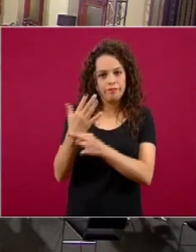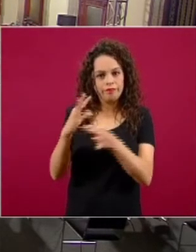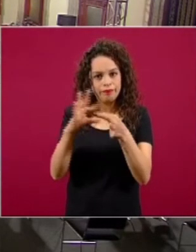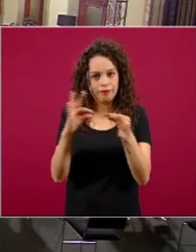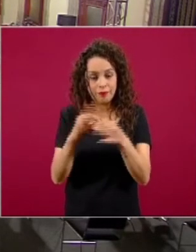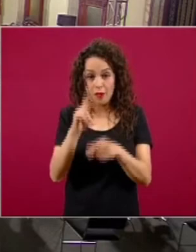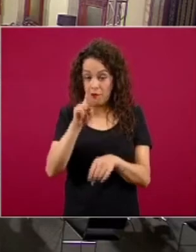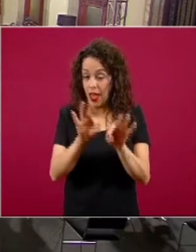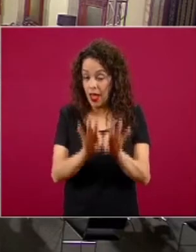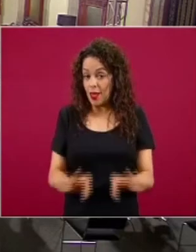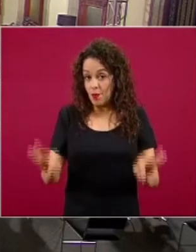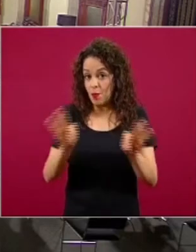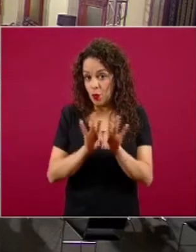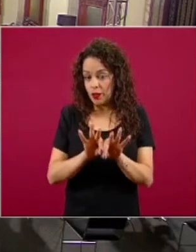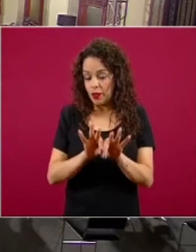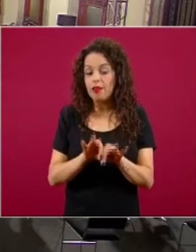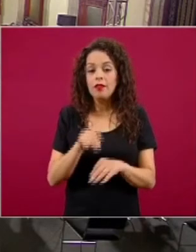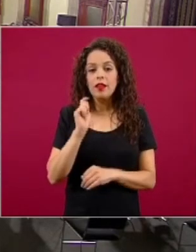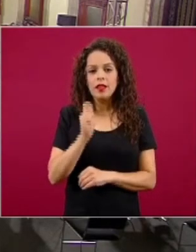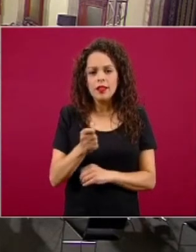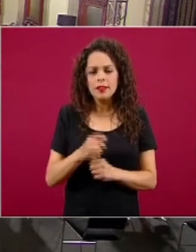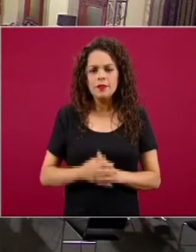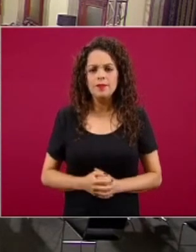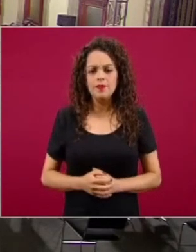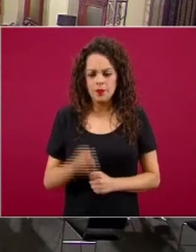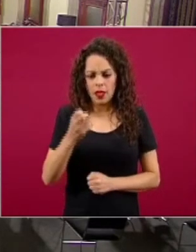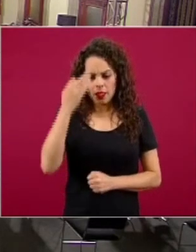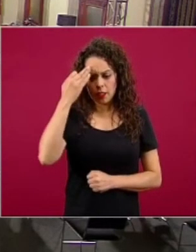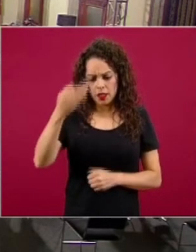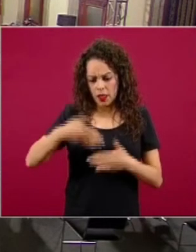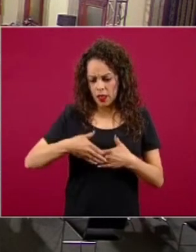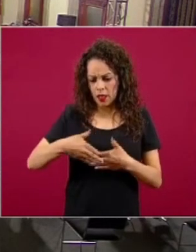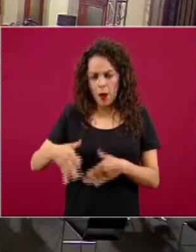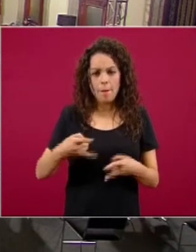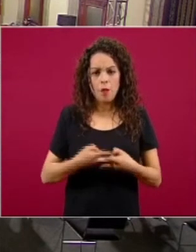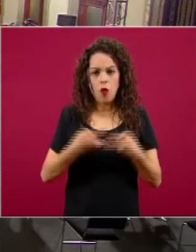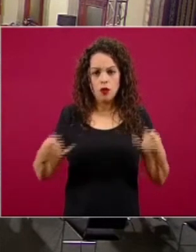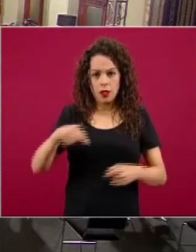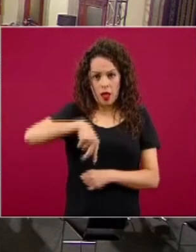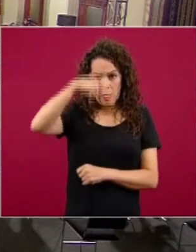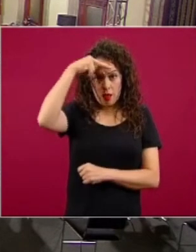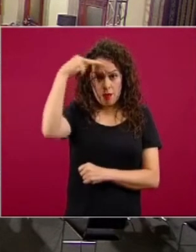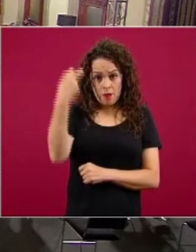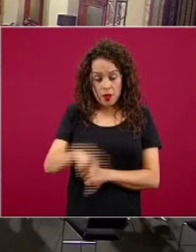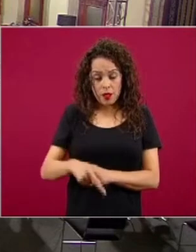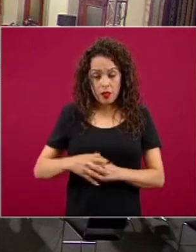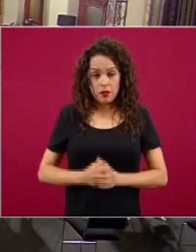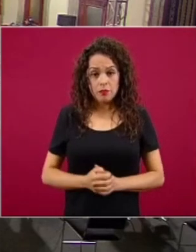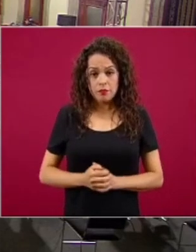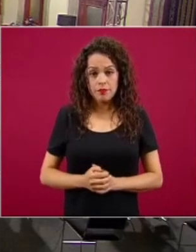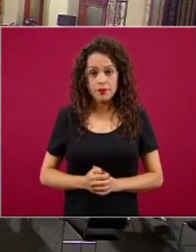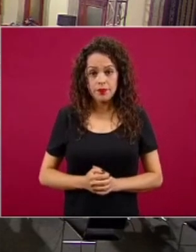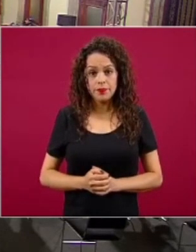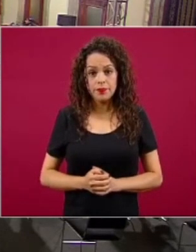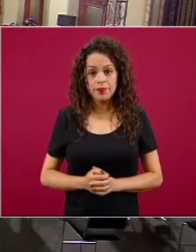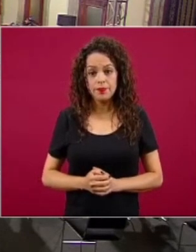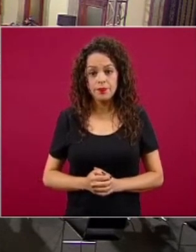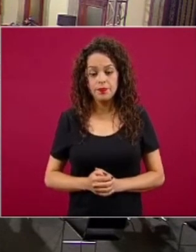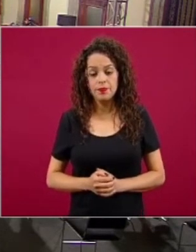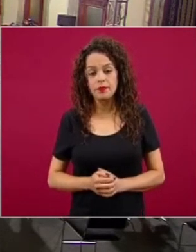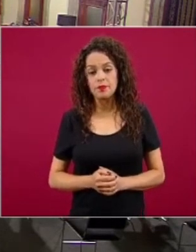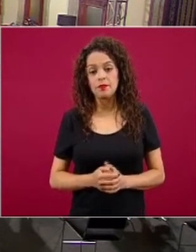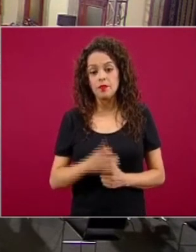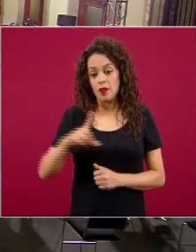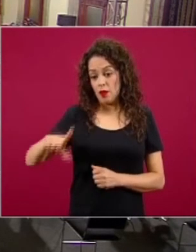mencionar. En este periodo de la historia de nuestro país, el Estado no es el que va